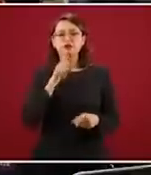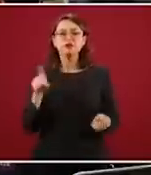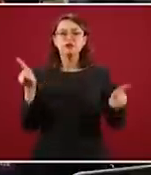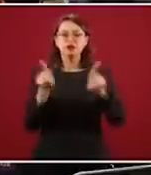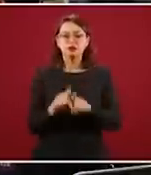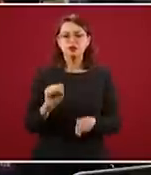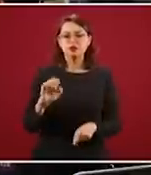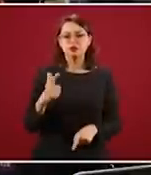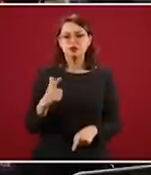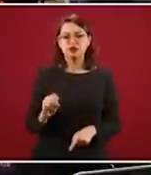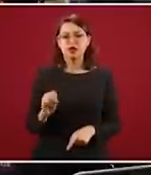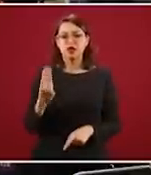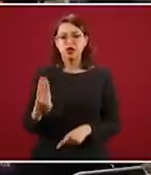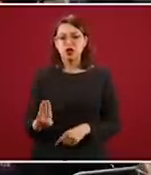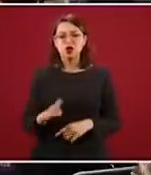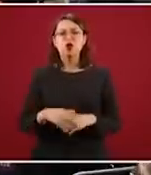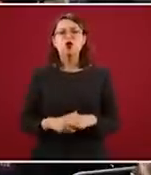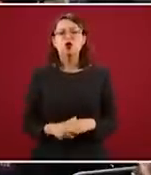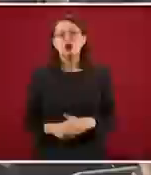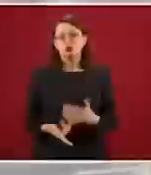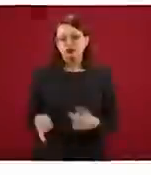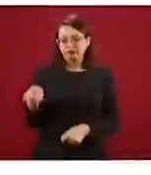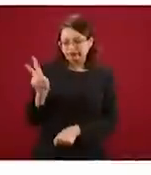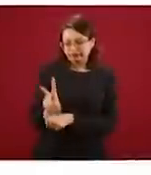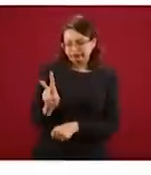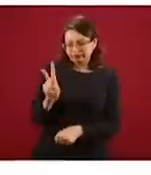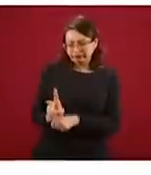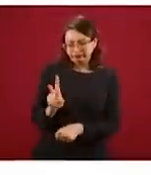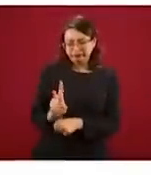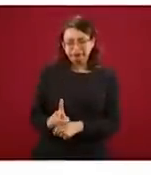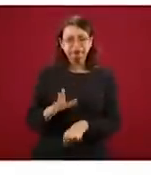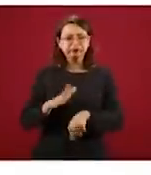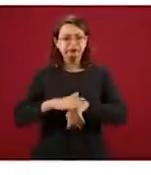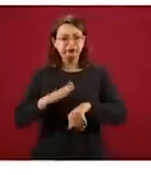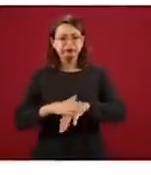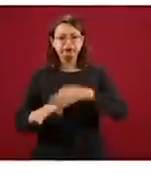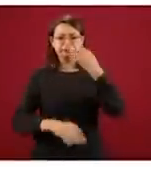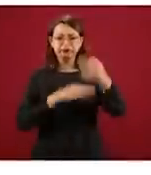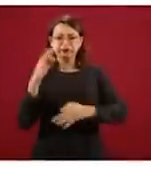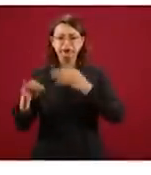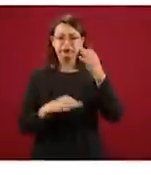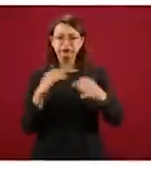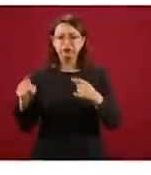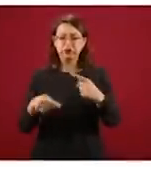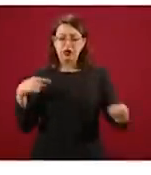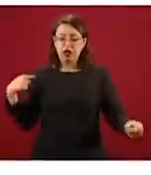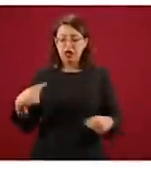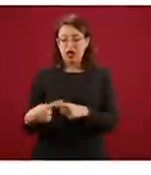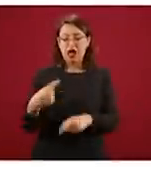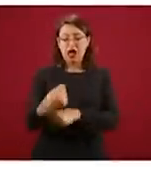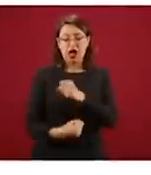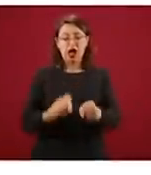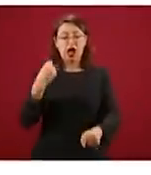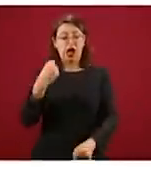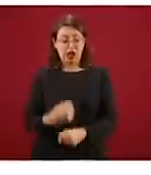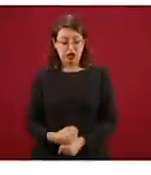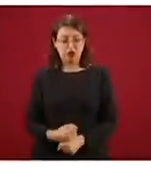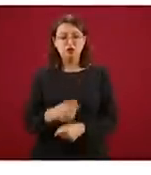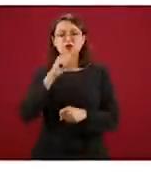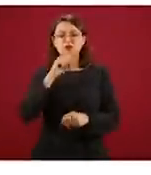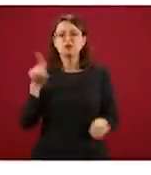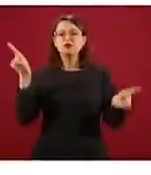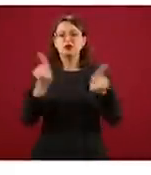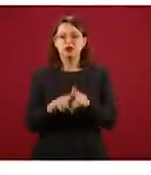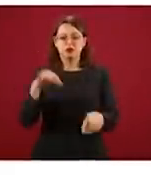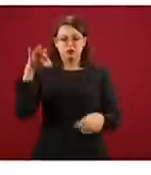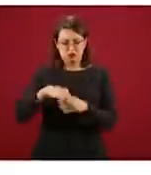de Gobernación, verificará que la convocatoria se emita este mismo año y que la elección se